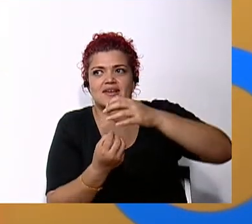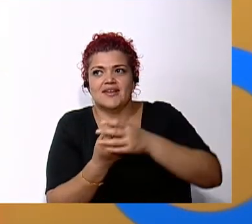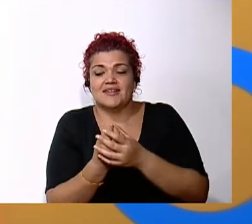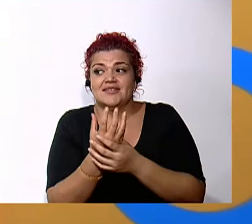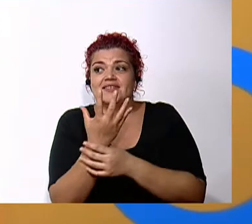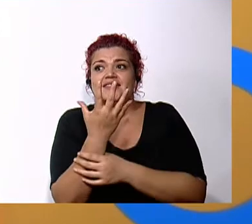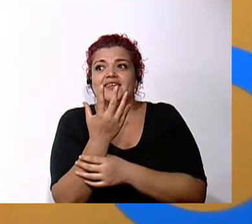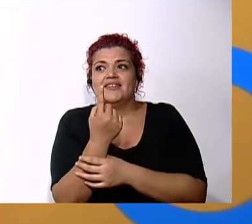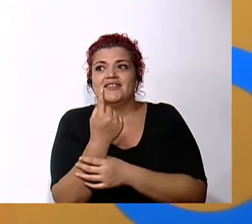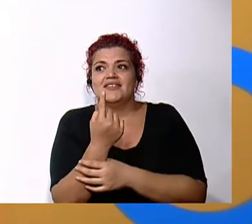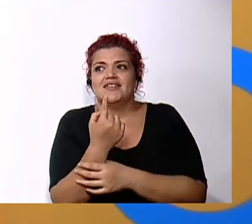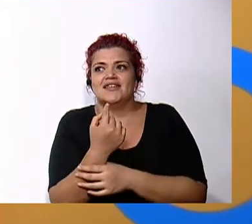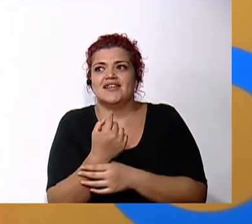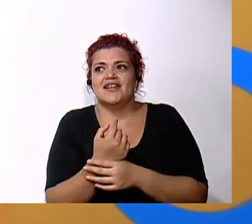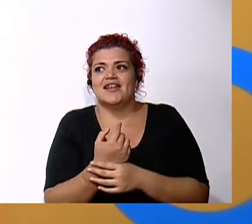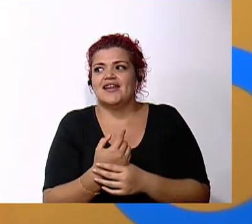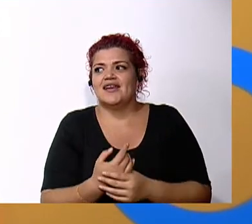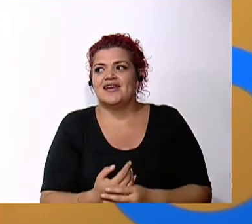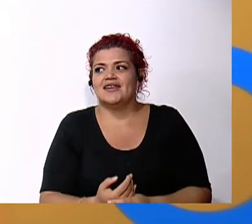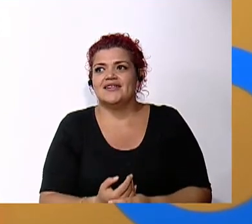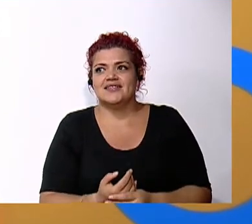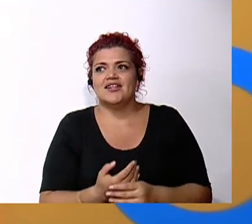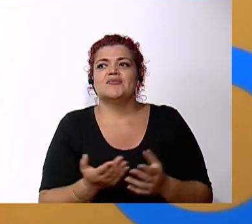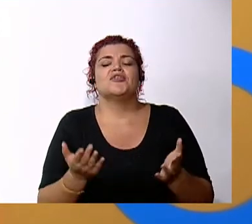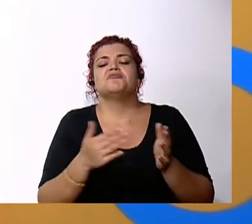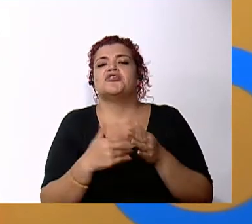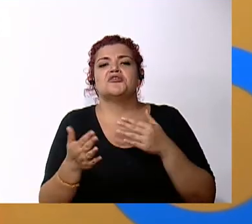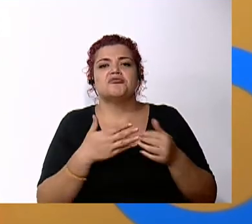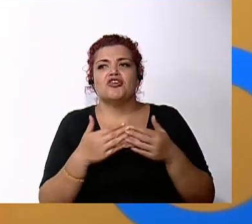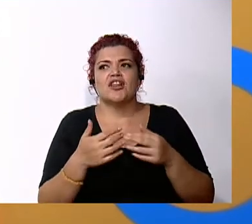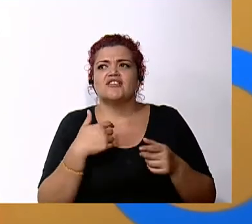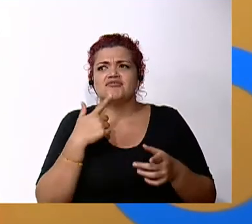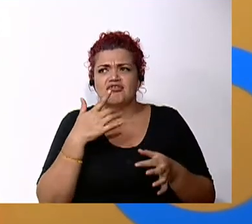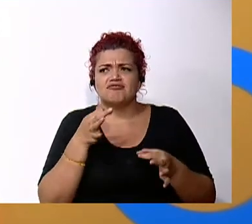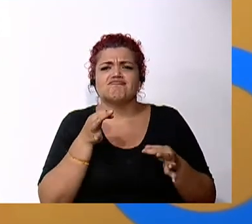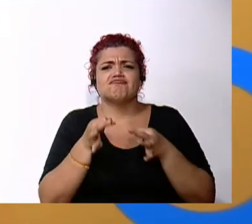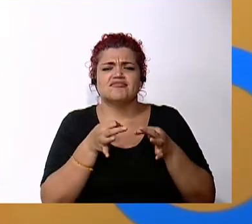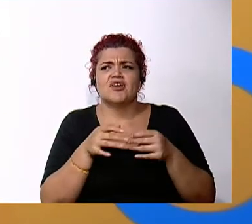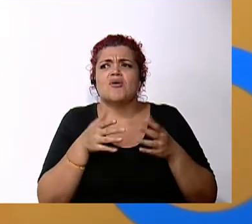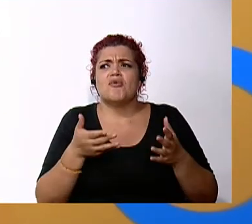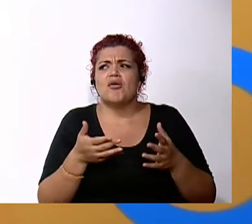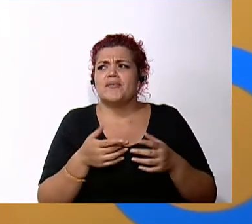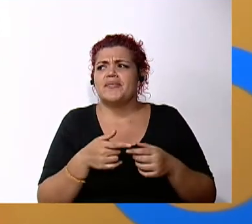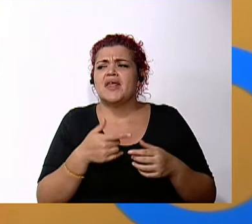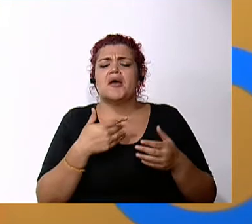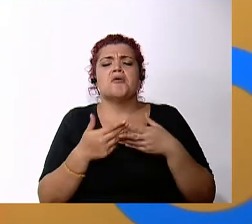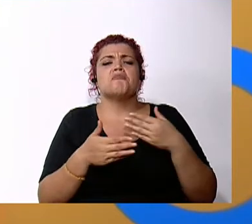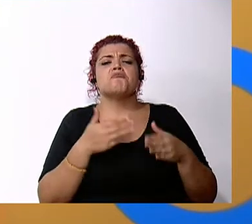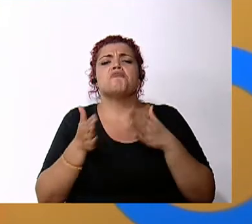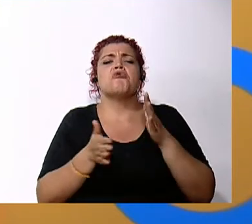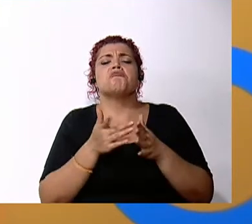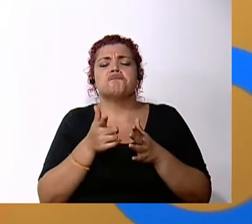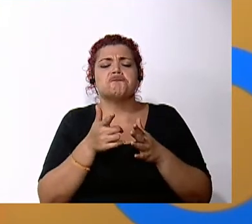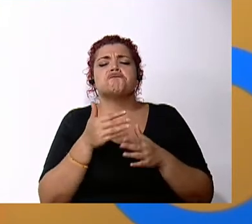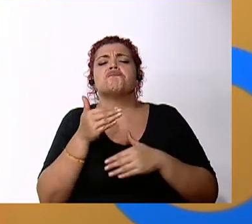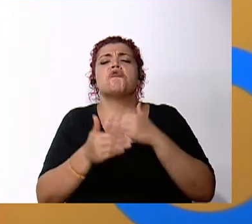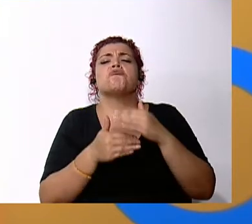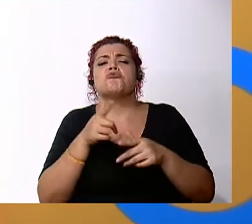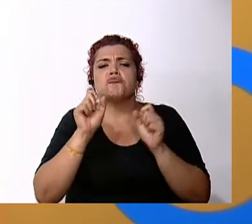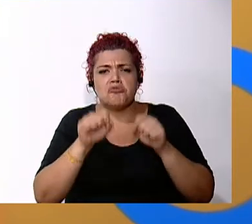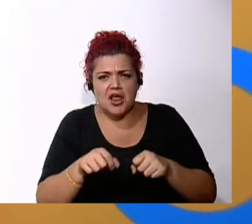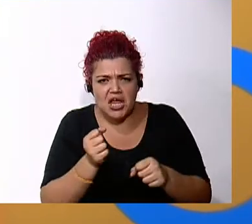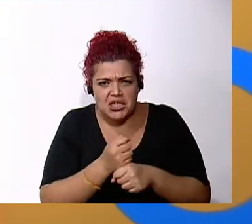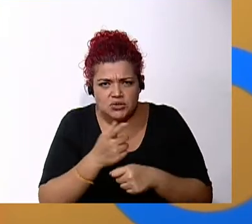encendida. No, no quiere encender. Bueno, pero no importa, yo les voy a demostrar. Ahí poco a poco ustedes lo pueden hacer en su casa.